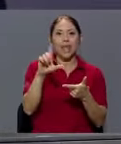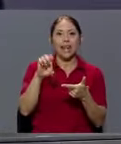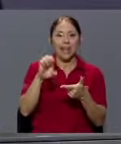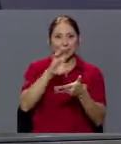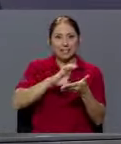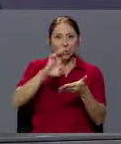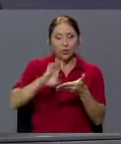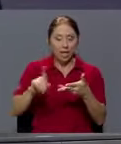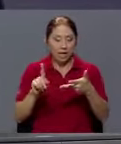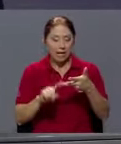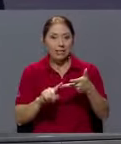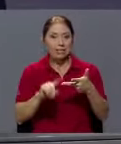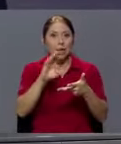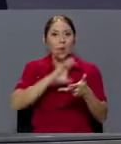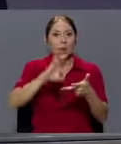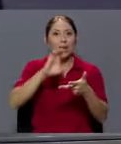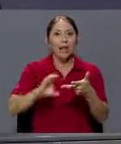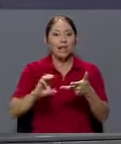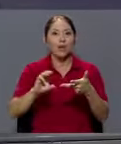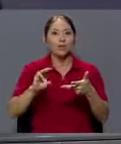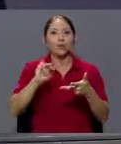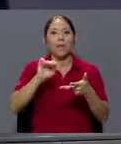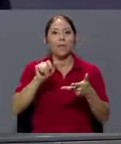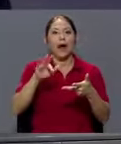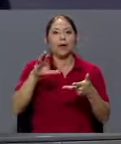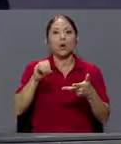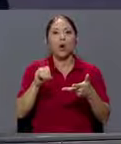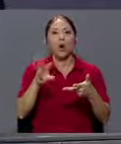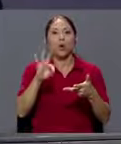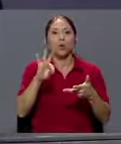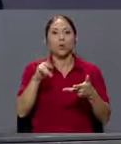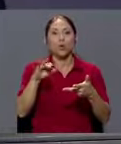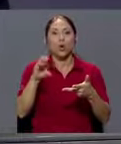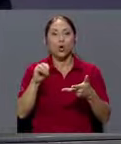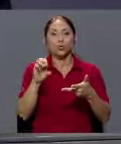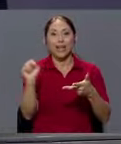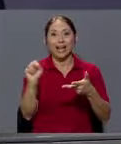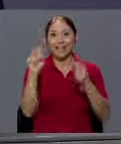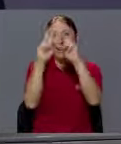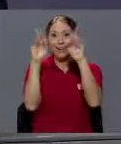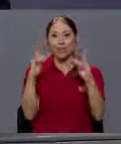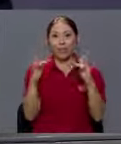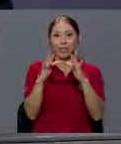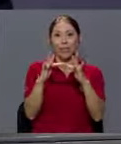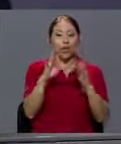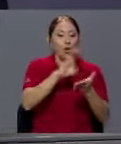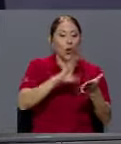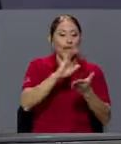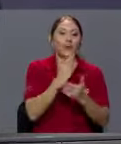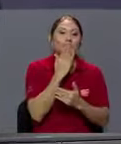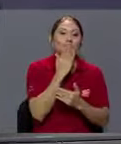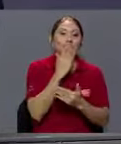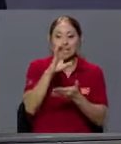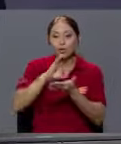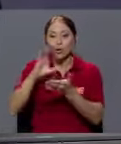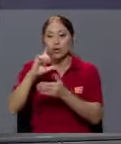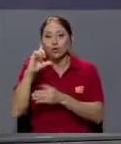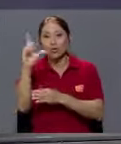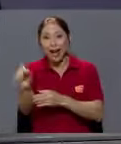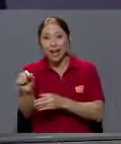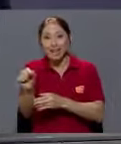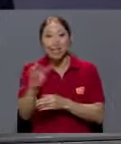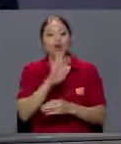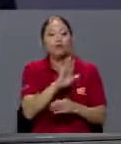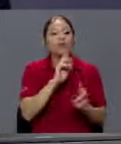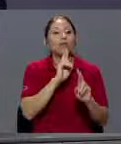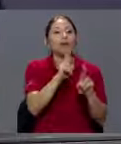los colegios Marco Tulio Salazar, colegios indígenas, colegios rurales, menos resultados o un rendimiento más